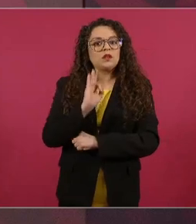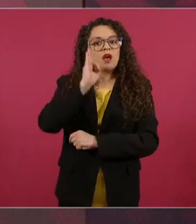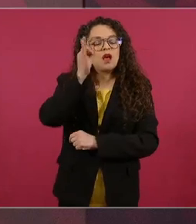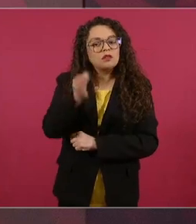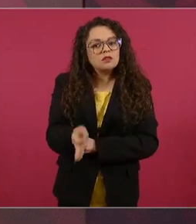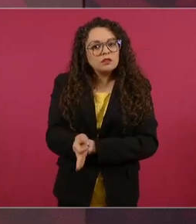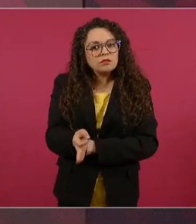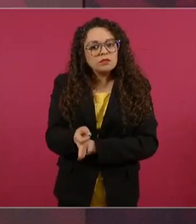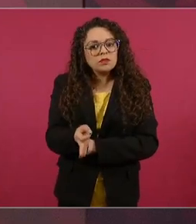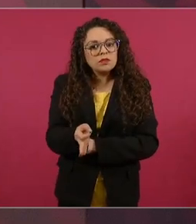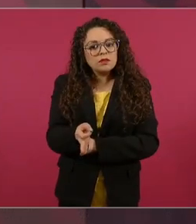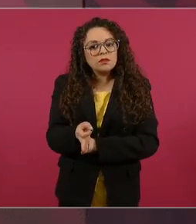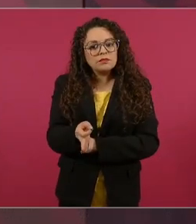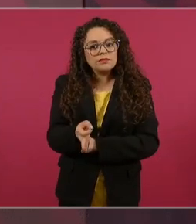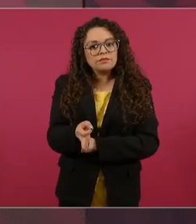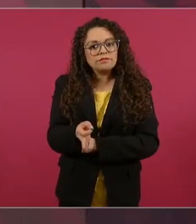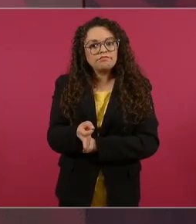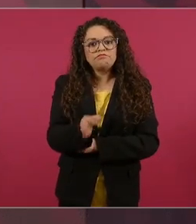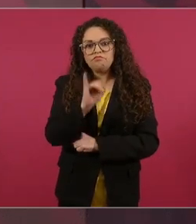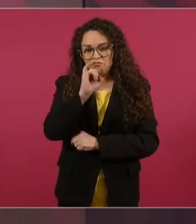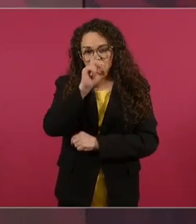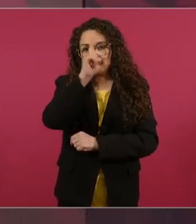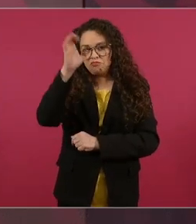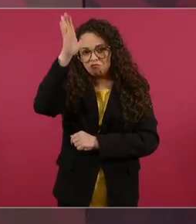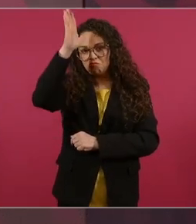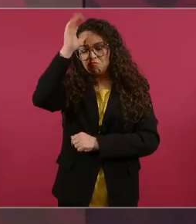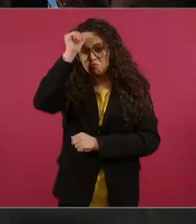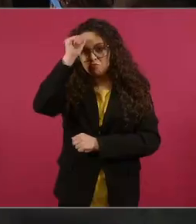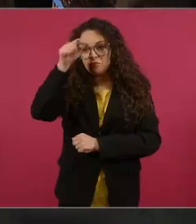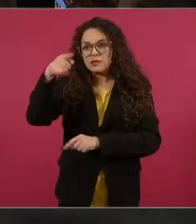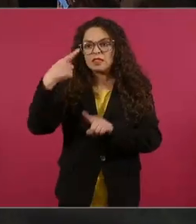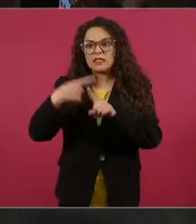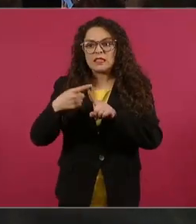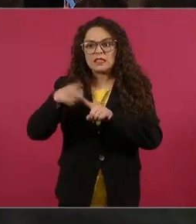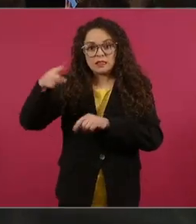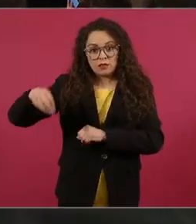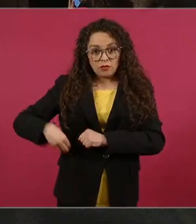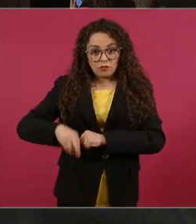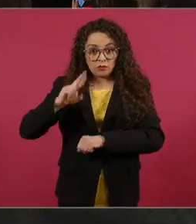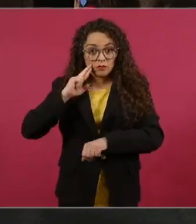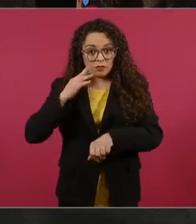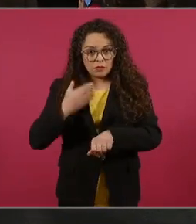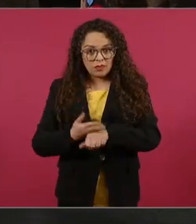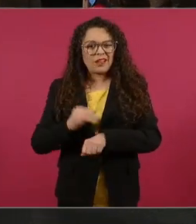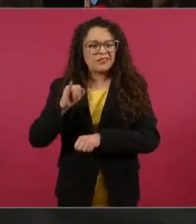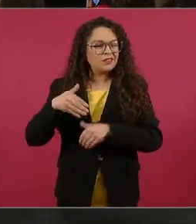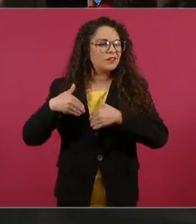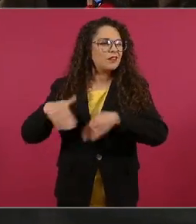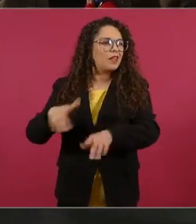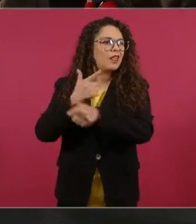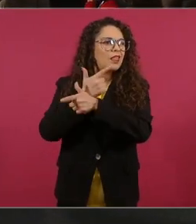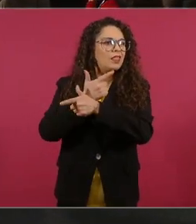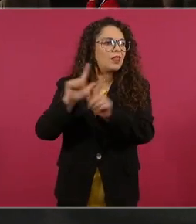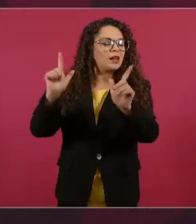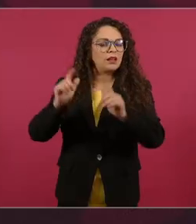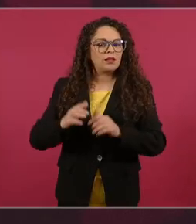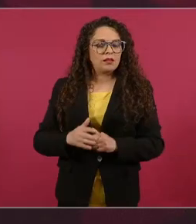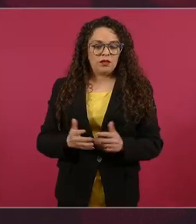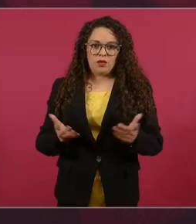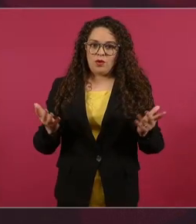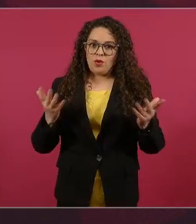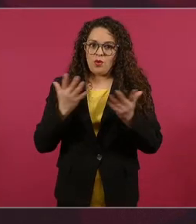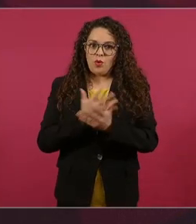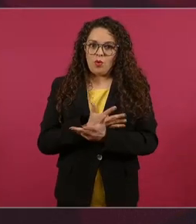el que se liberara a responsables de la desaparición de los jóvenes,